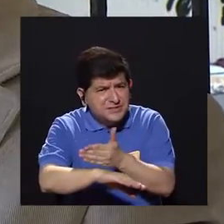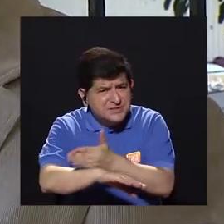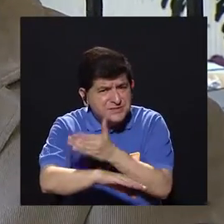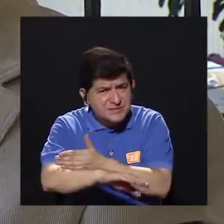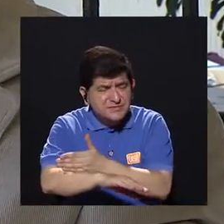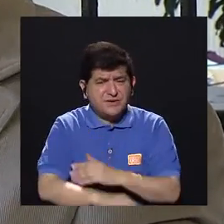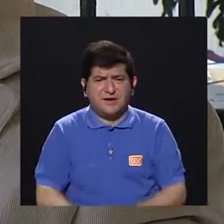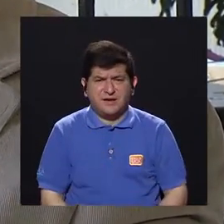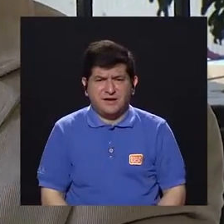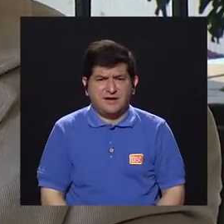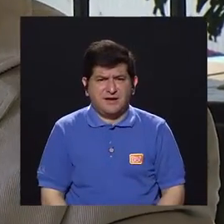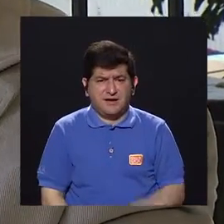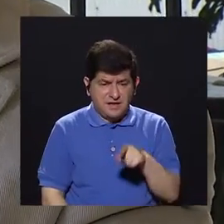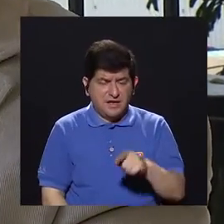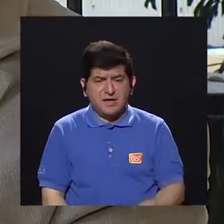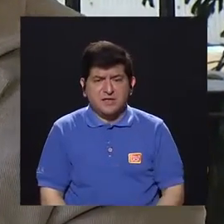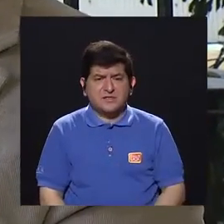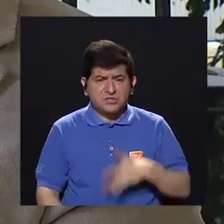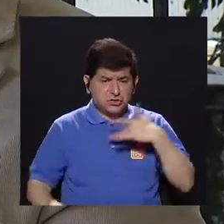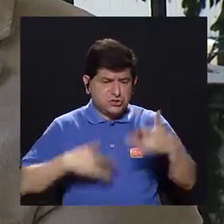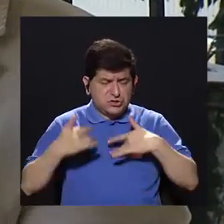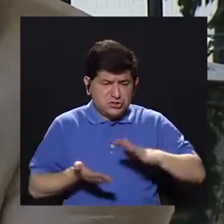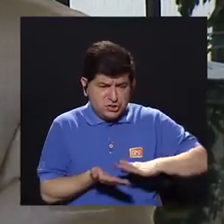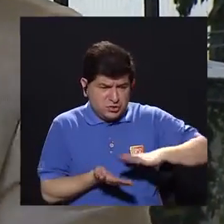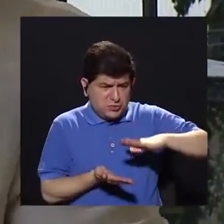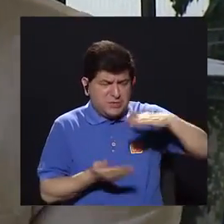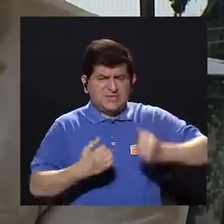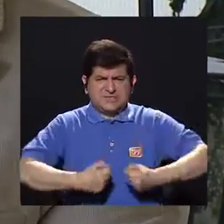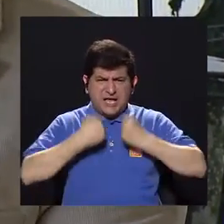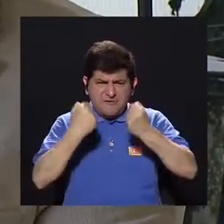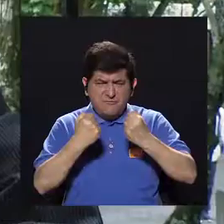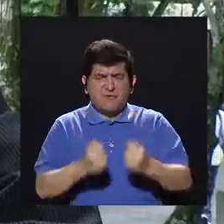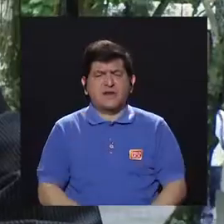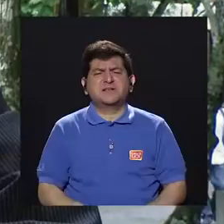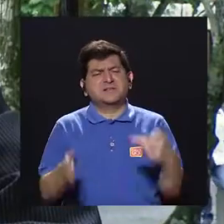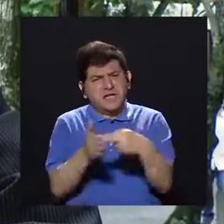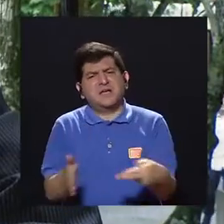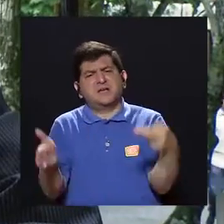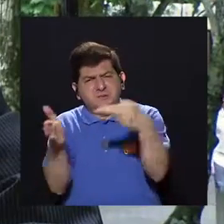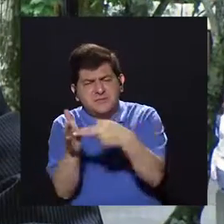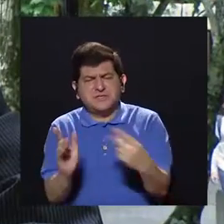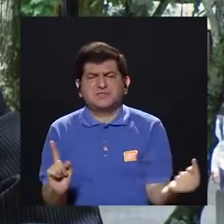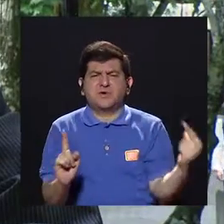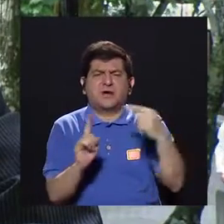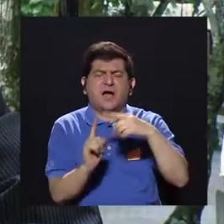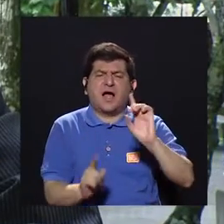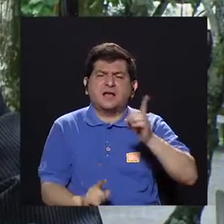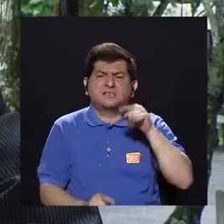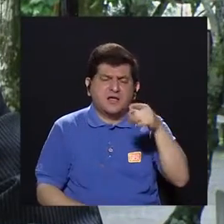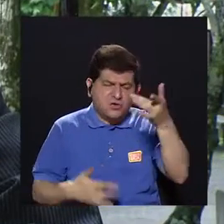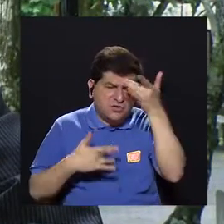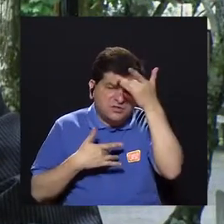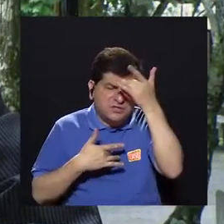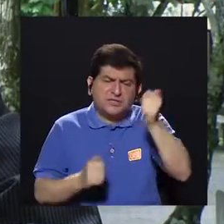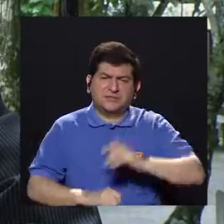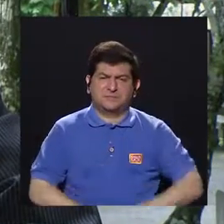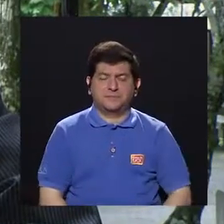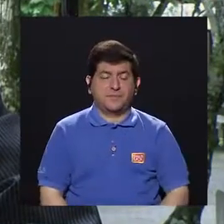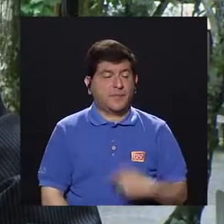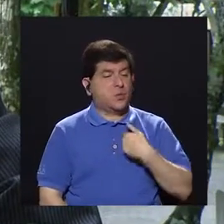de intensidad y frecuencia, y hasta dónde puede llegar esta enfermedad. Cuando uno habla de esclerosis múltiple, en